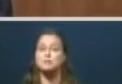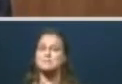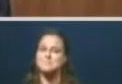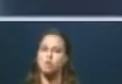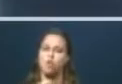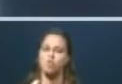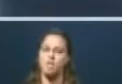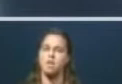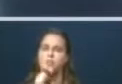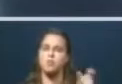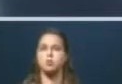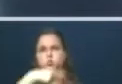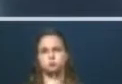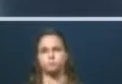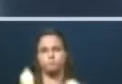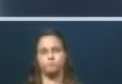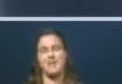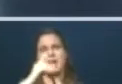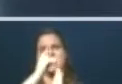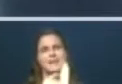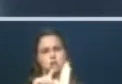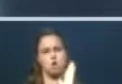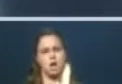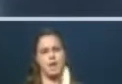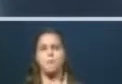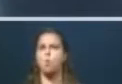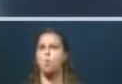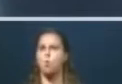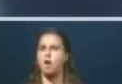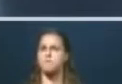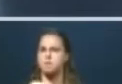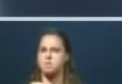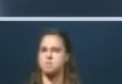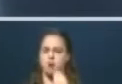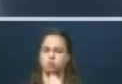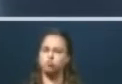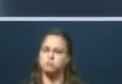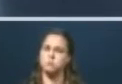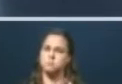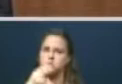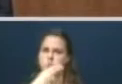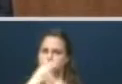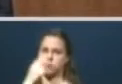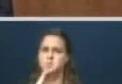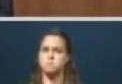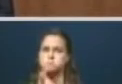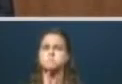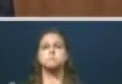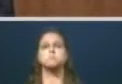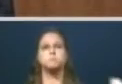tomamos la decisión de aprobar un decreto-ley de medidas urgentes para la garantía y continuidad de los servicios públicos cuya convalidación